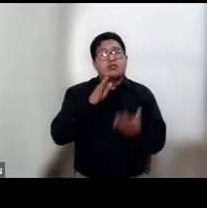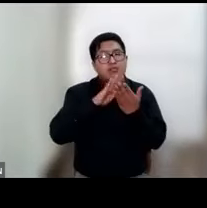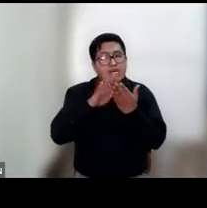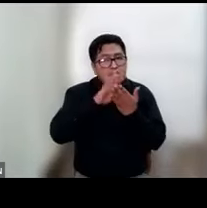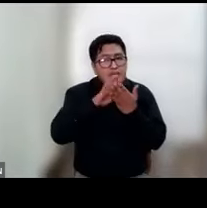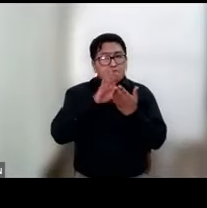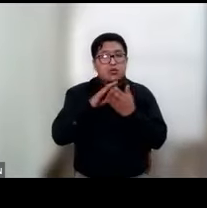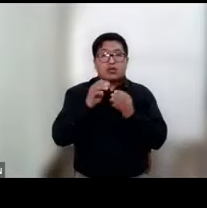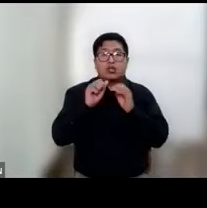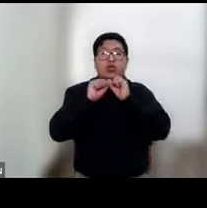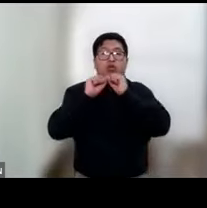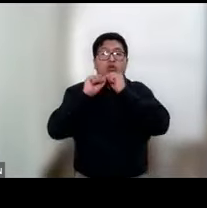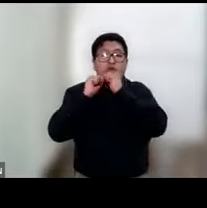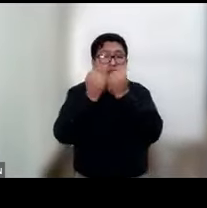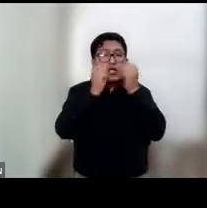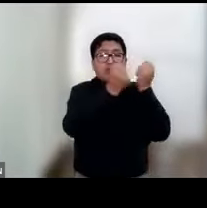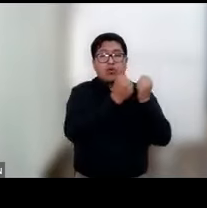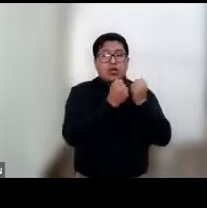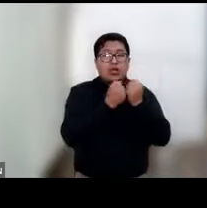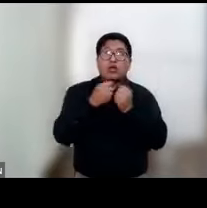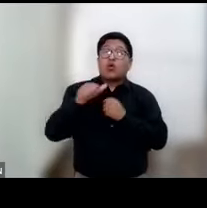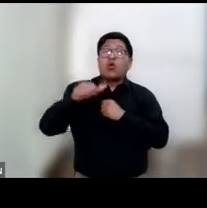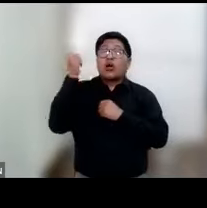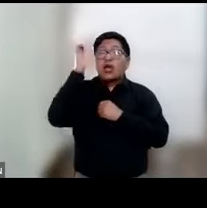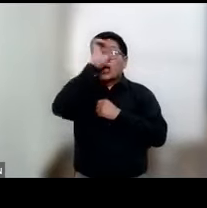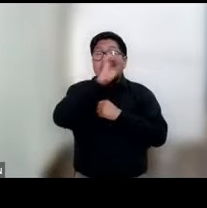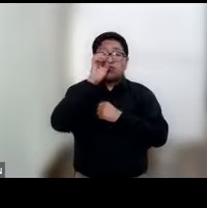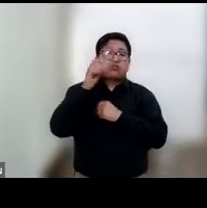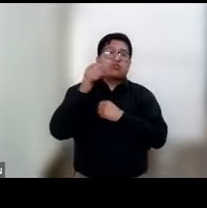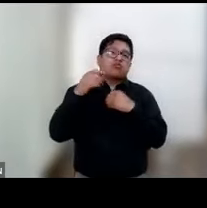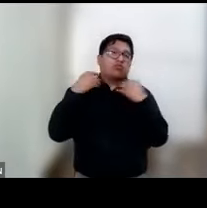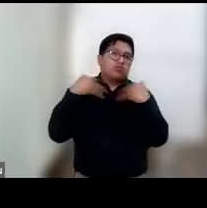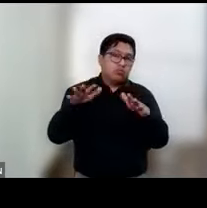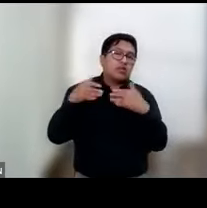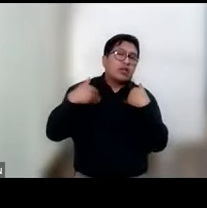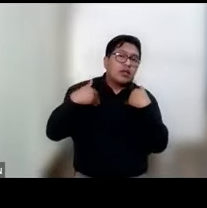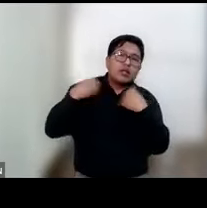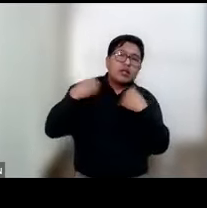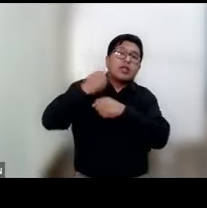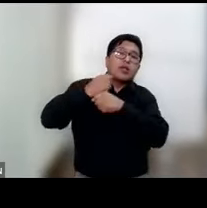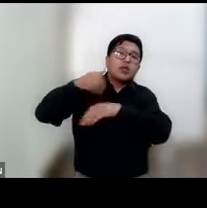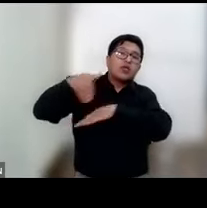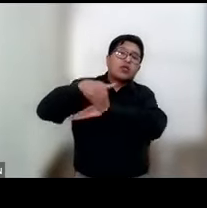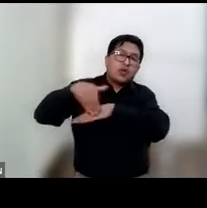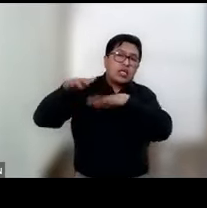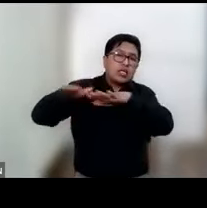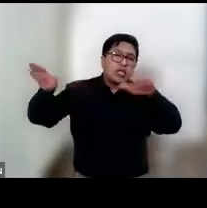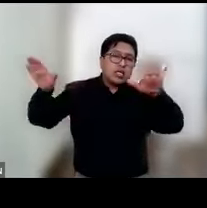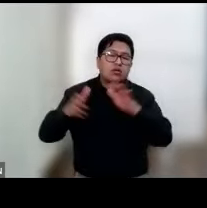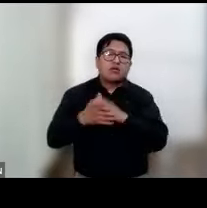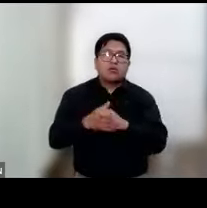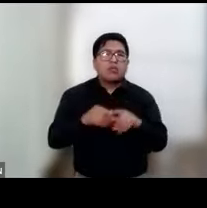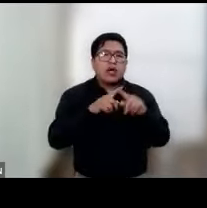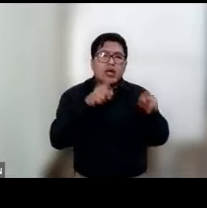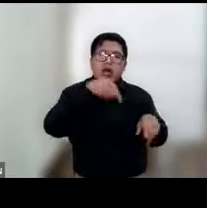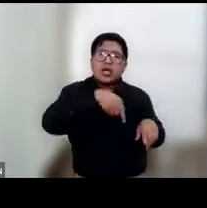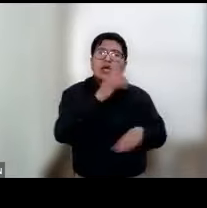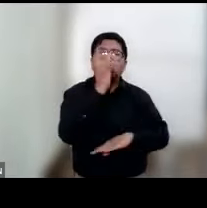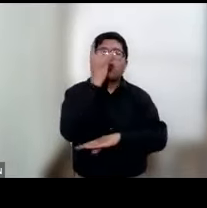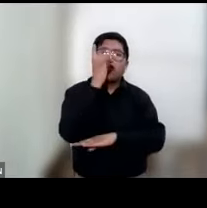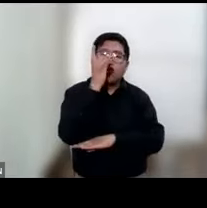sociedades más avanzadas reportan niños trabajadores pero mientras nosotros estemos en los indicadores que estamos